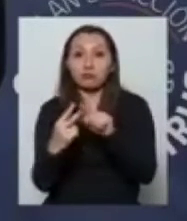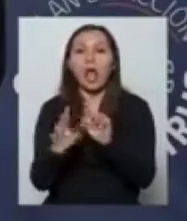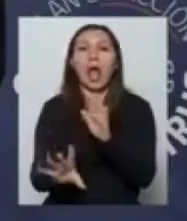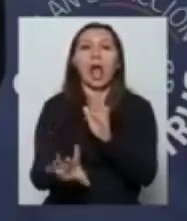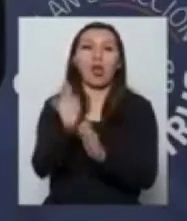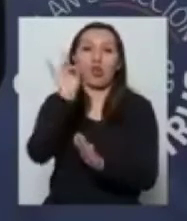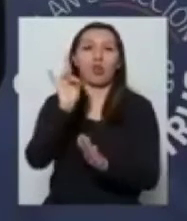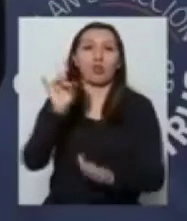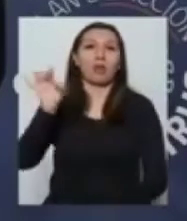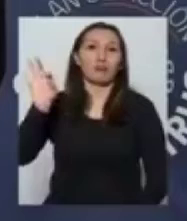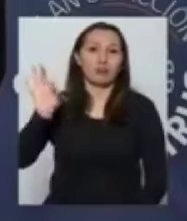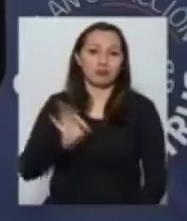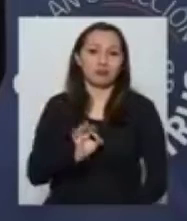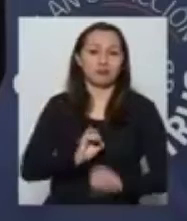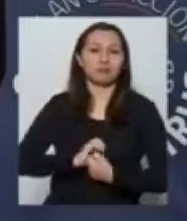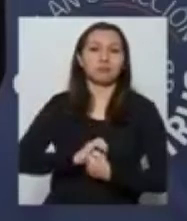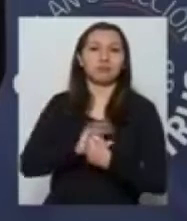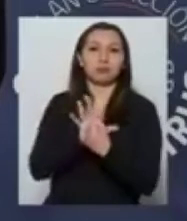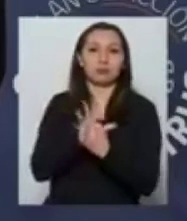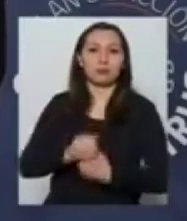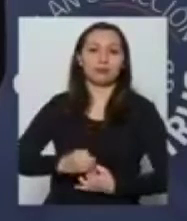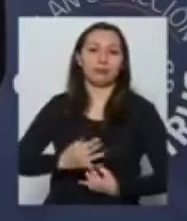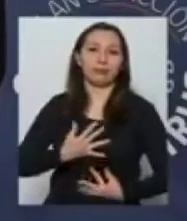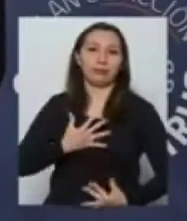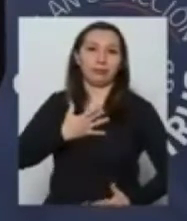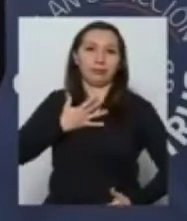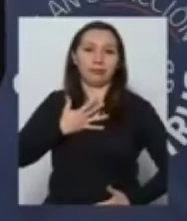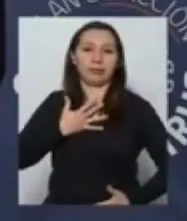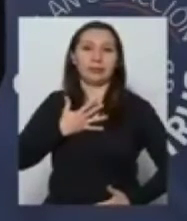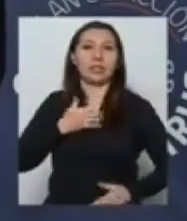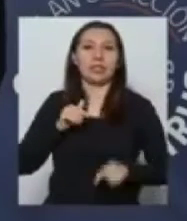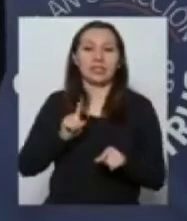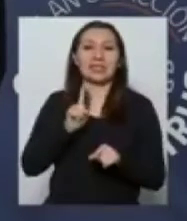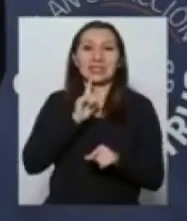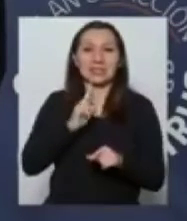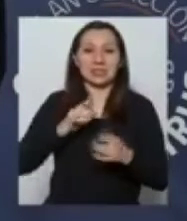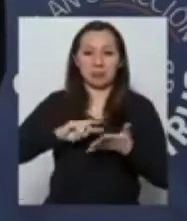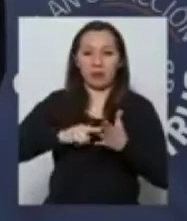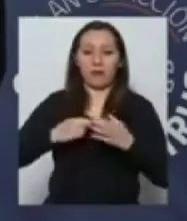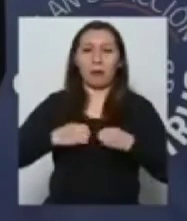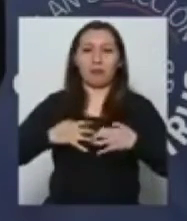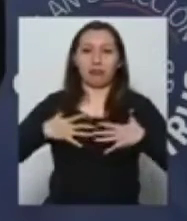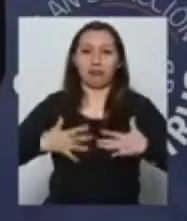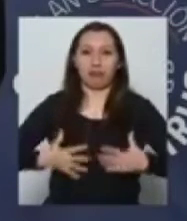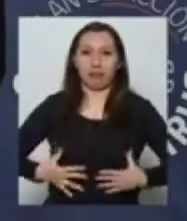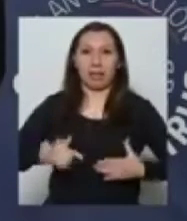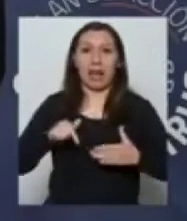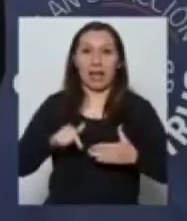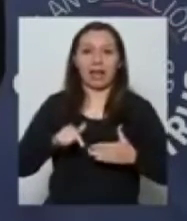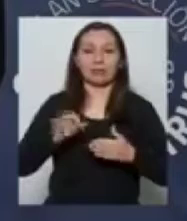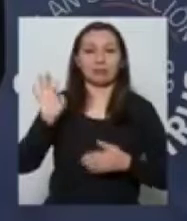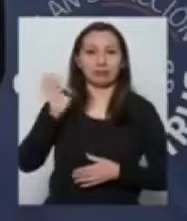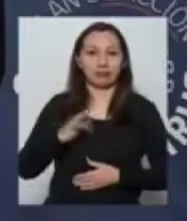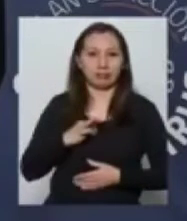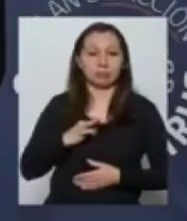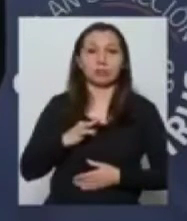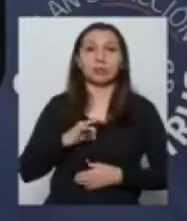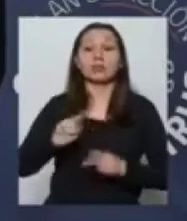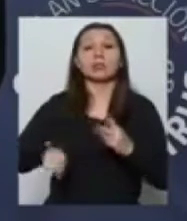presencia del virus, de este coronavirus en su árbol bronquial. Y hemos agregado